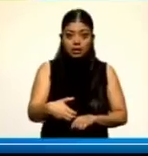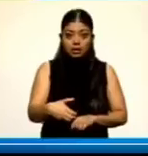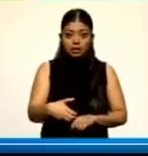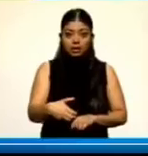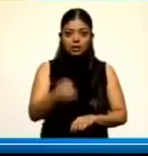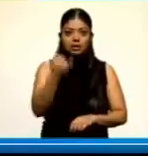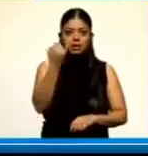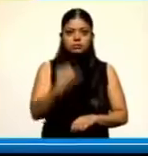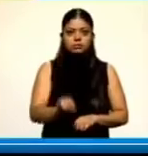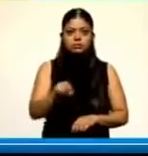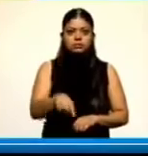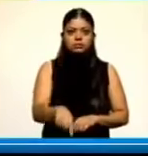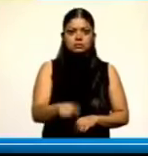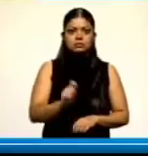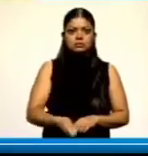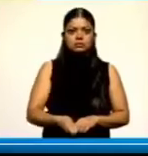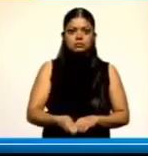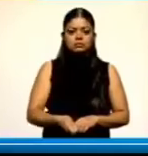¿Pero qué cosa?